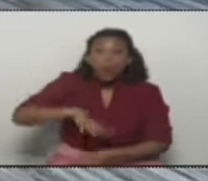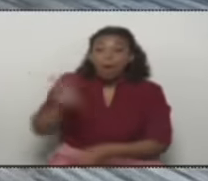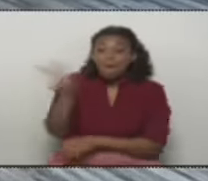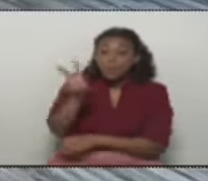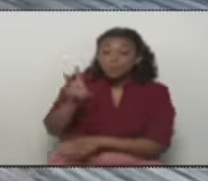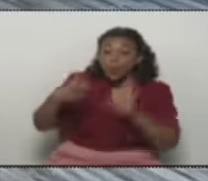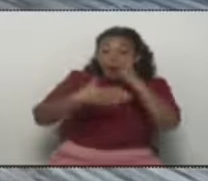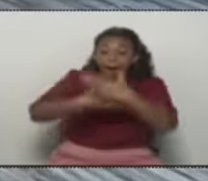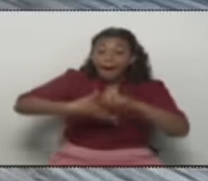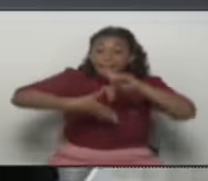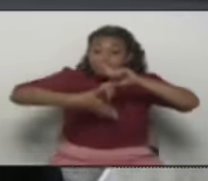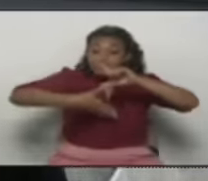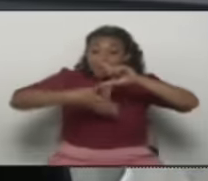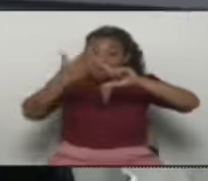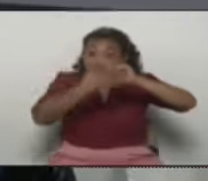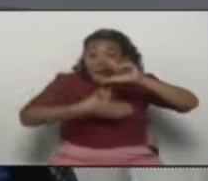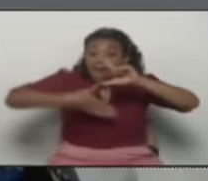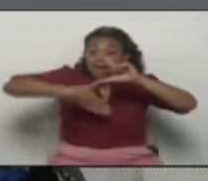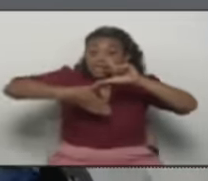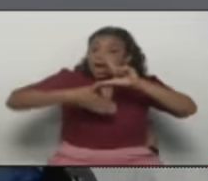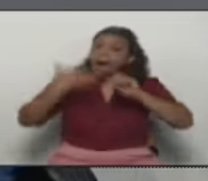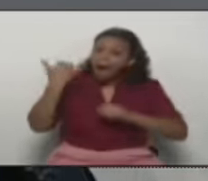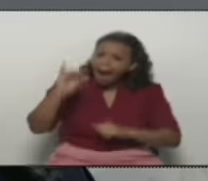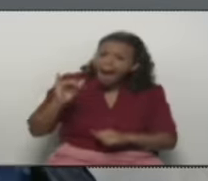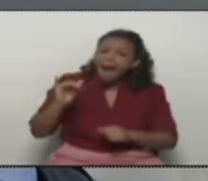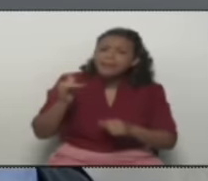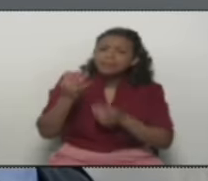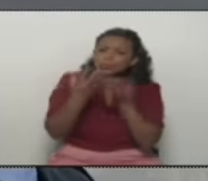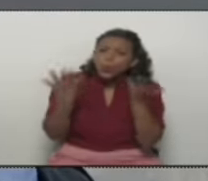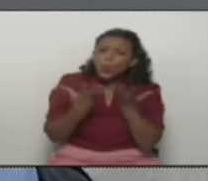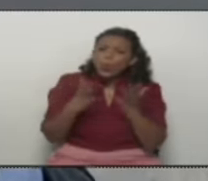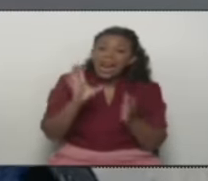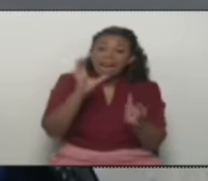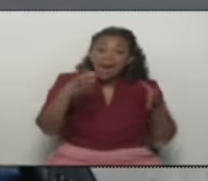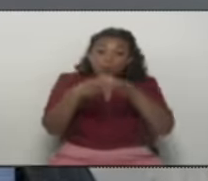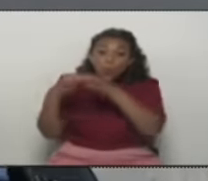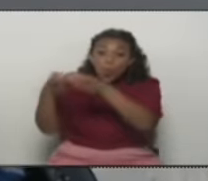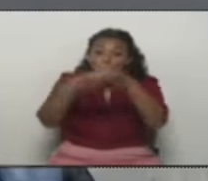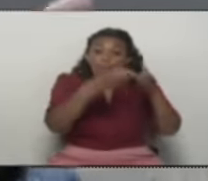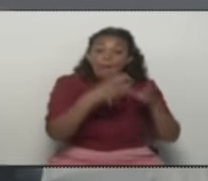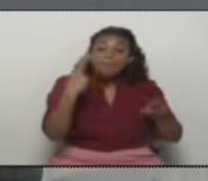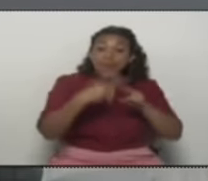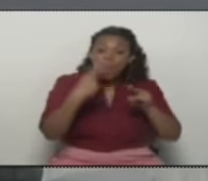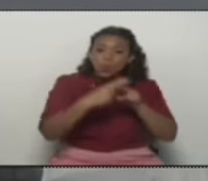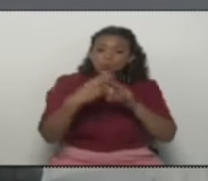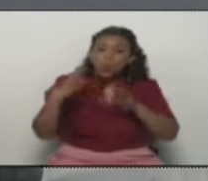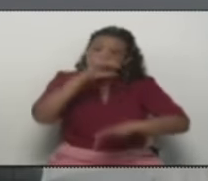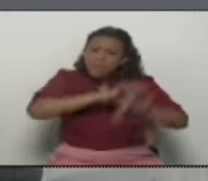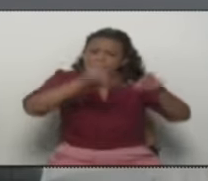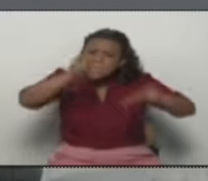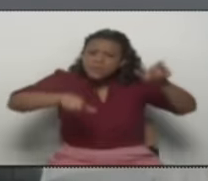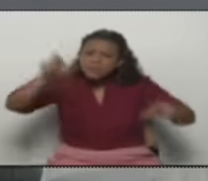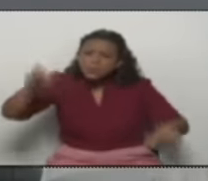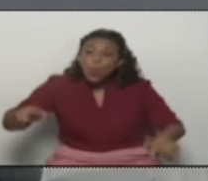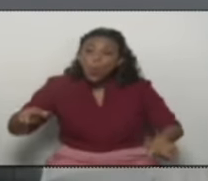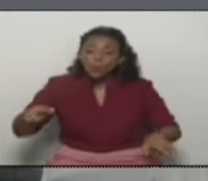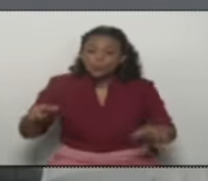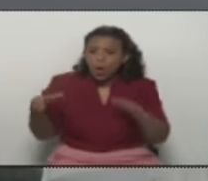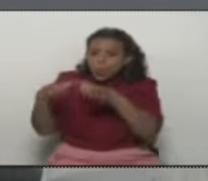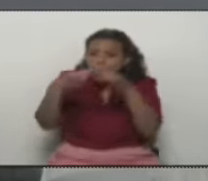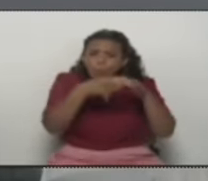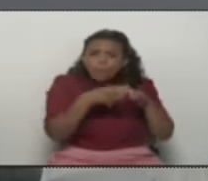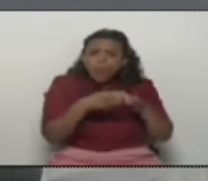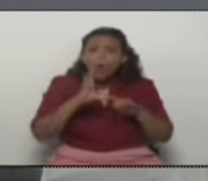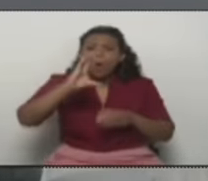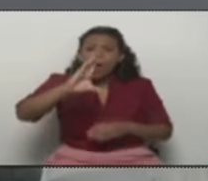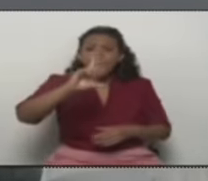América Latina, del siglo XIX, hay un concepto francés que se llama las clases peligrosas, pero en el siglo XIX, todas las convulsiones sociales que ocurrieron en casi todos